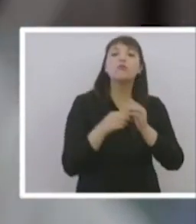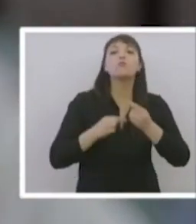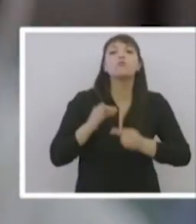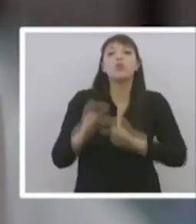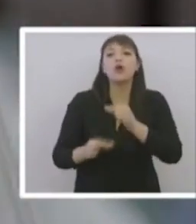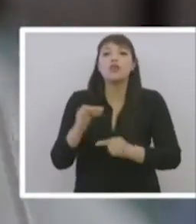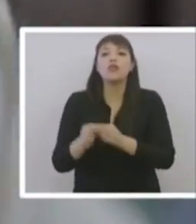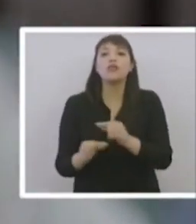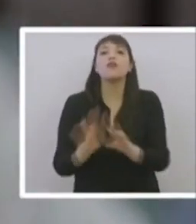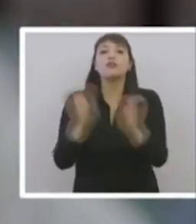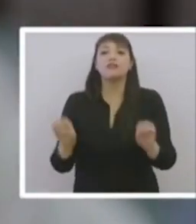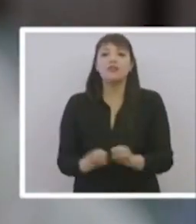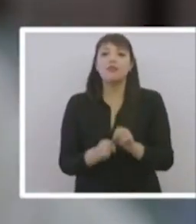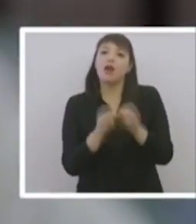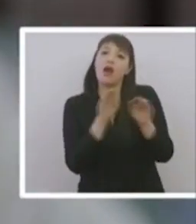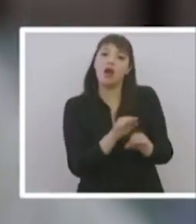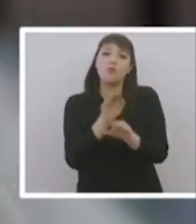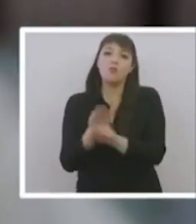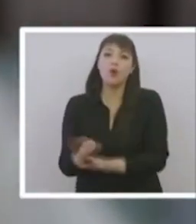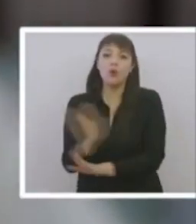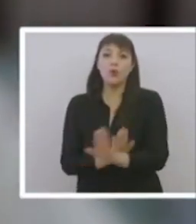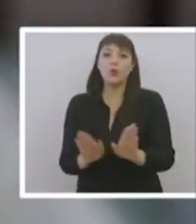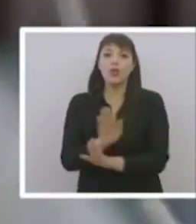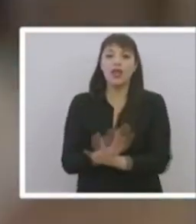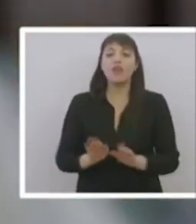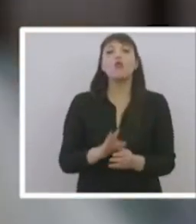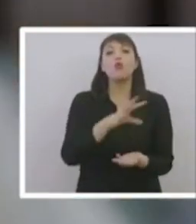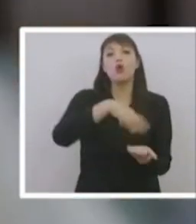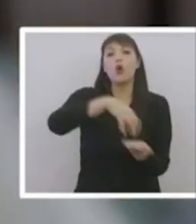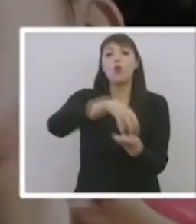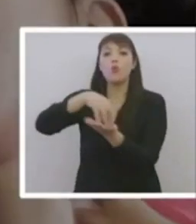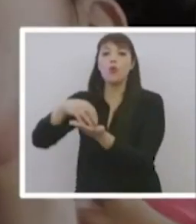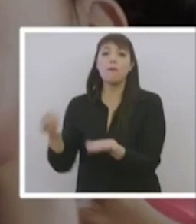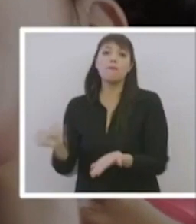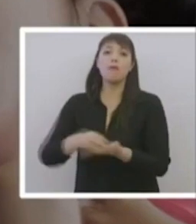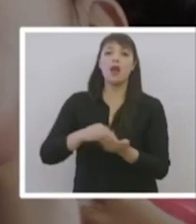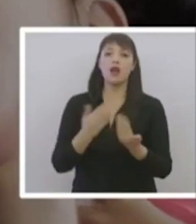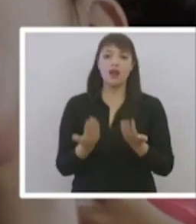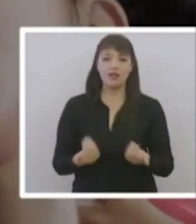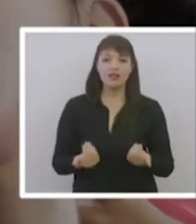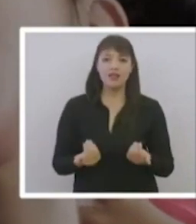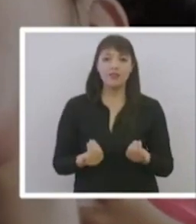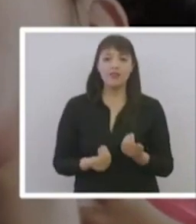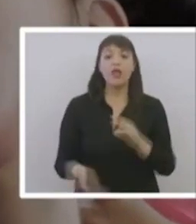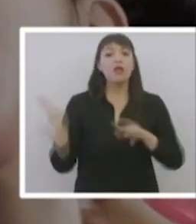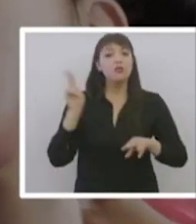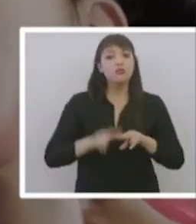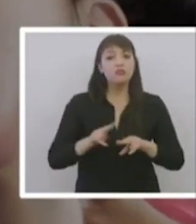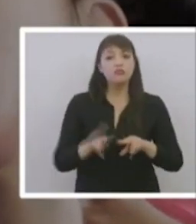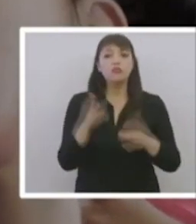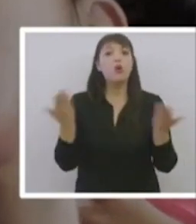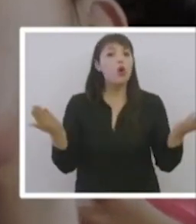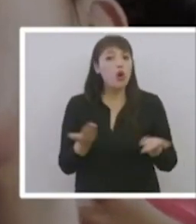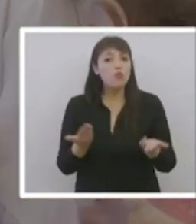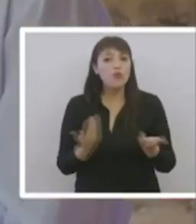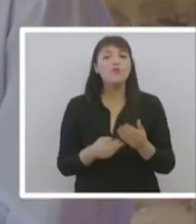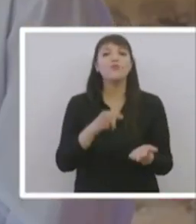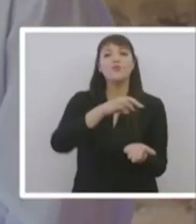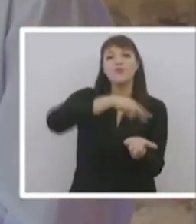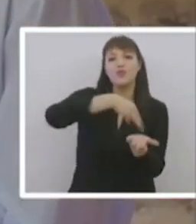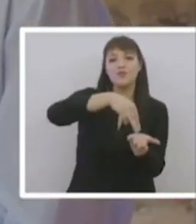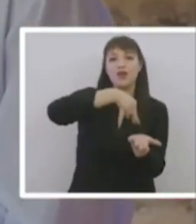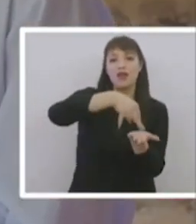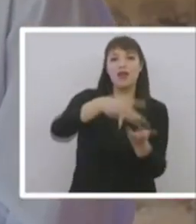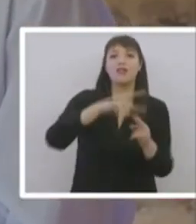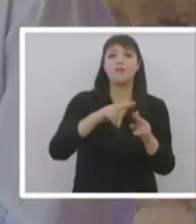autovalentes, no cuentan con los espacios muchas veces para hacer cuidado, y estos condominios son sumamente relevantes, nosotros ya el próximo año